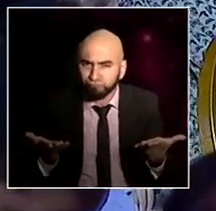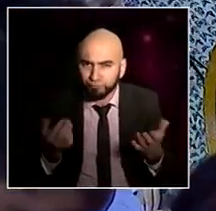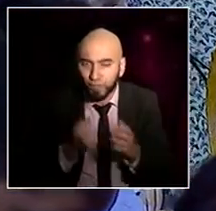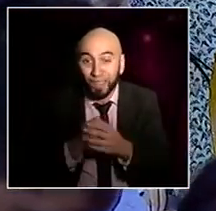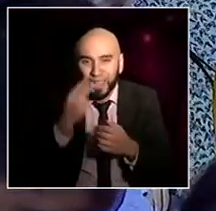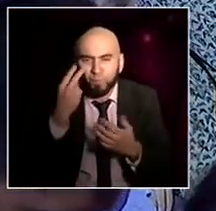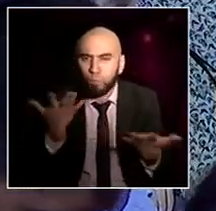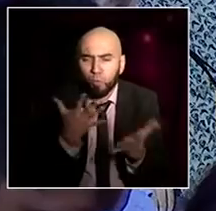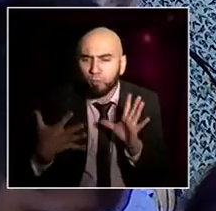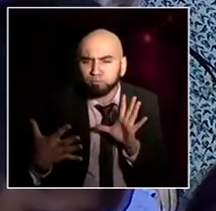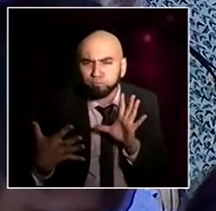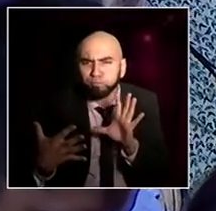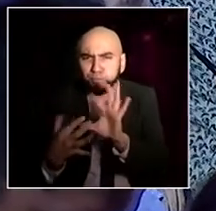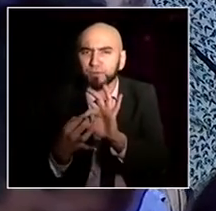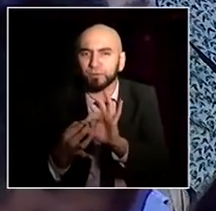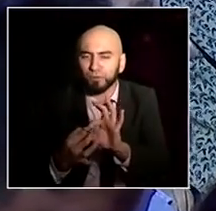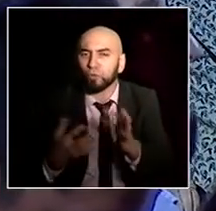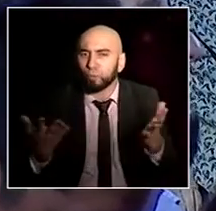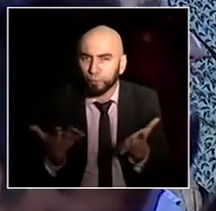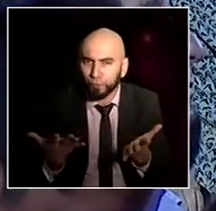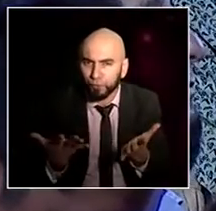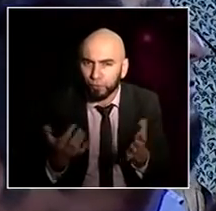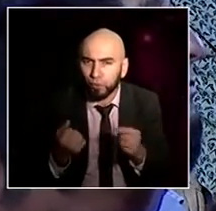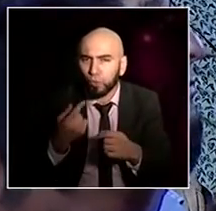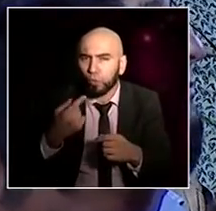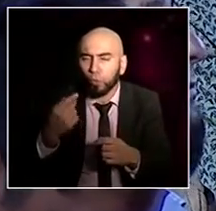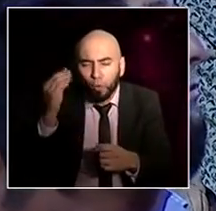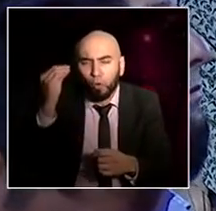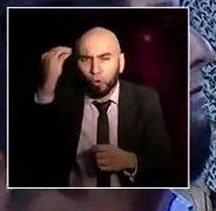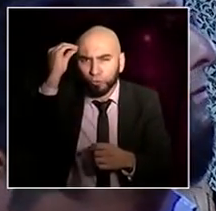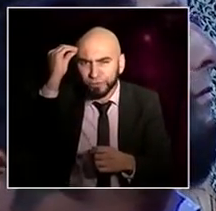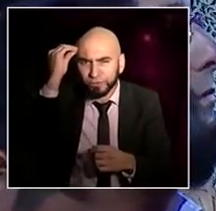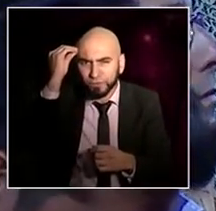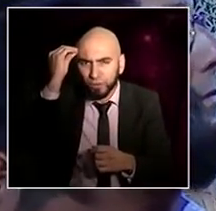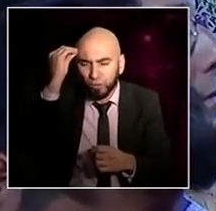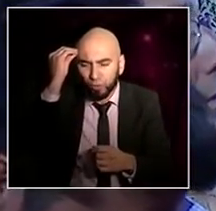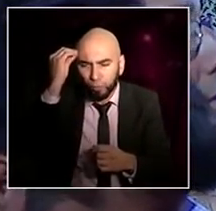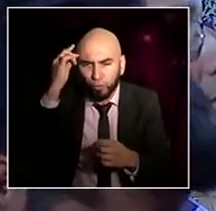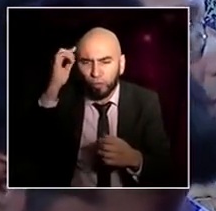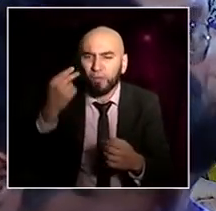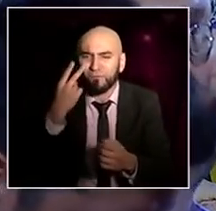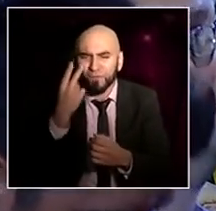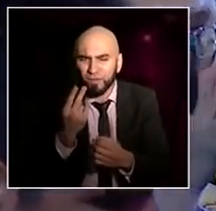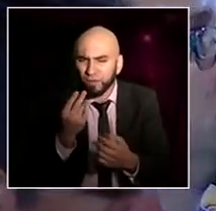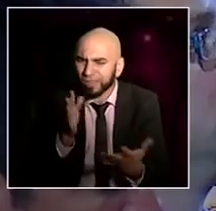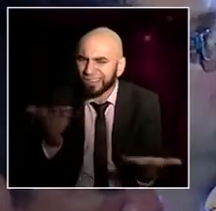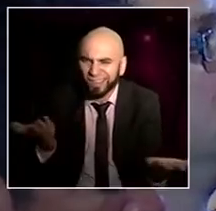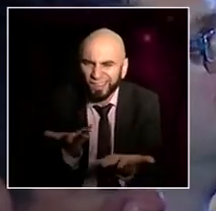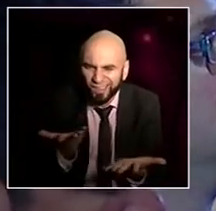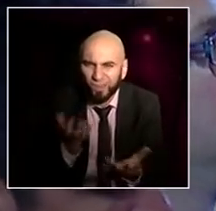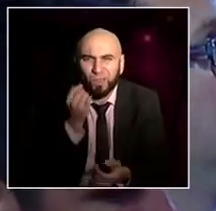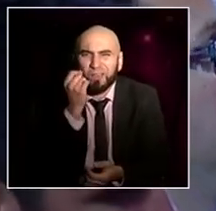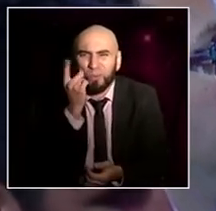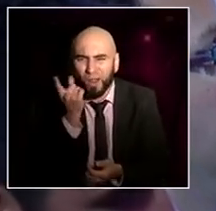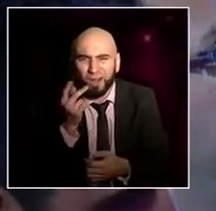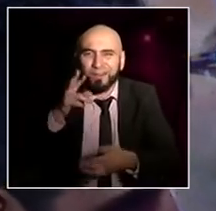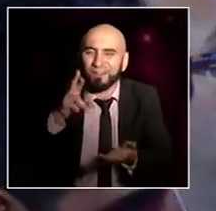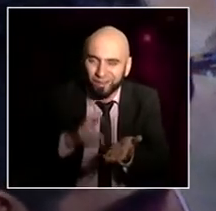con la naturaleza. Y esto tiene que ver con nuestras mentes conscientes, nuestra percepción de lo que es real. Entendiendo cómo es el cerebro,